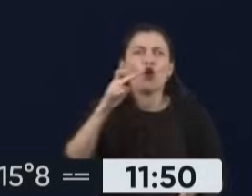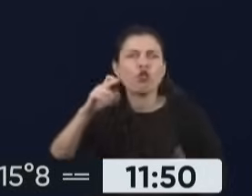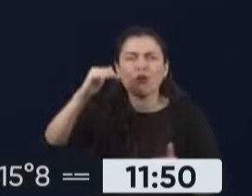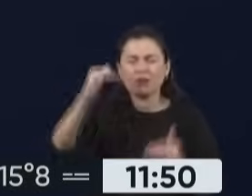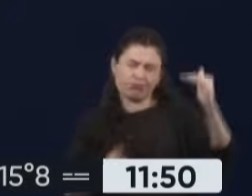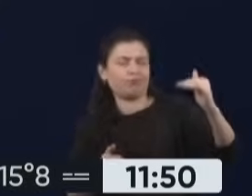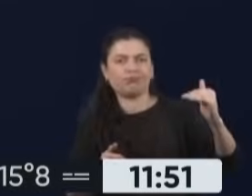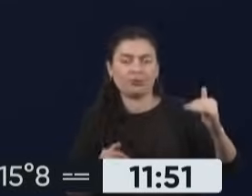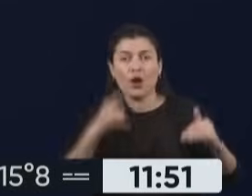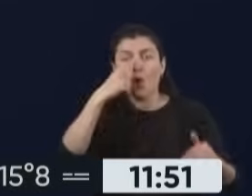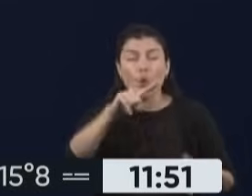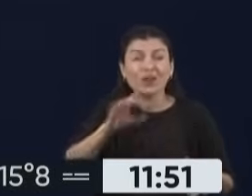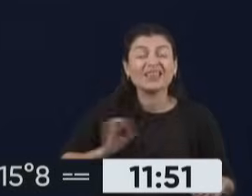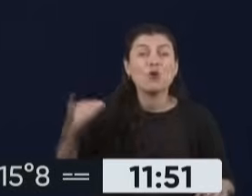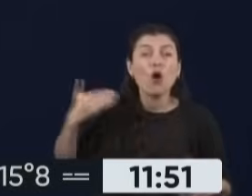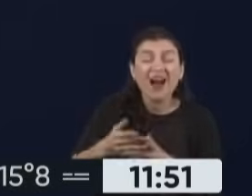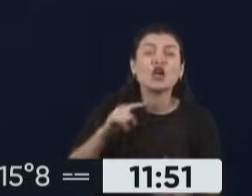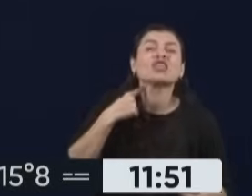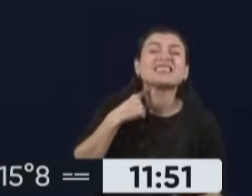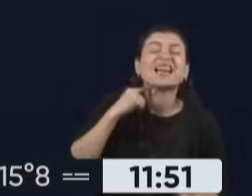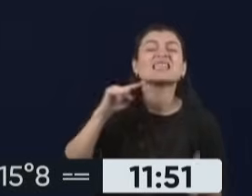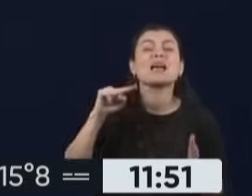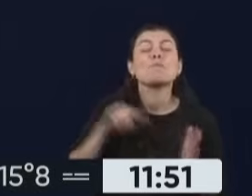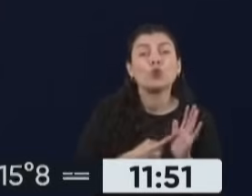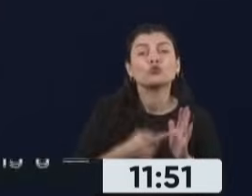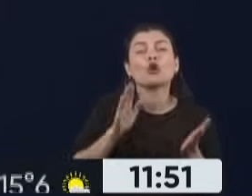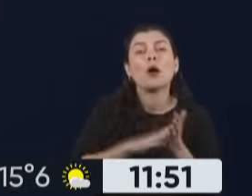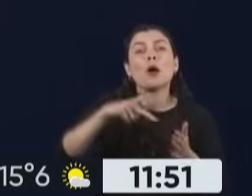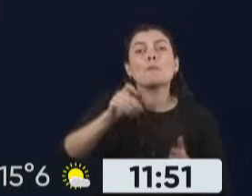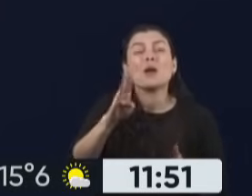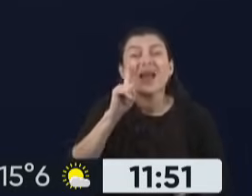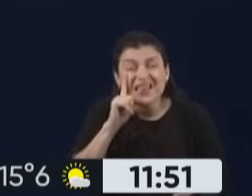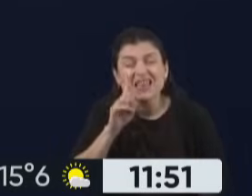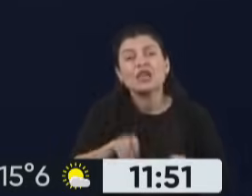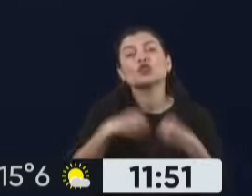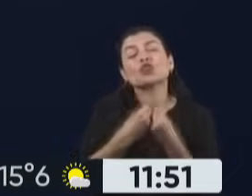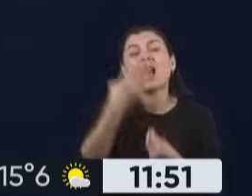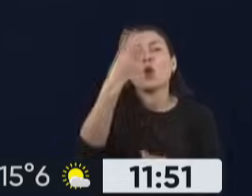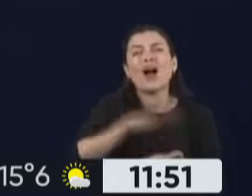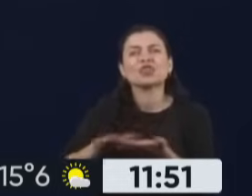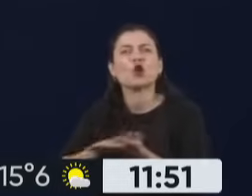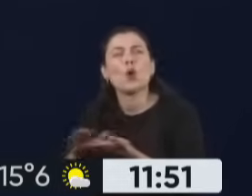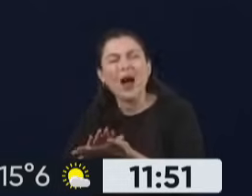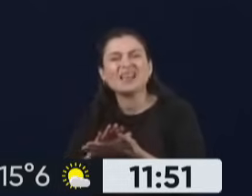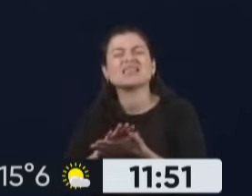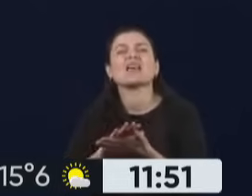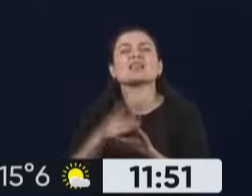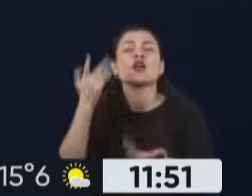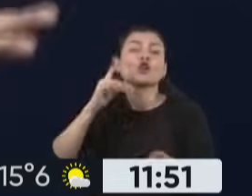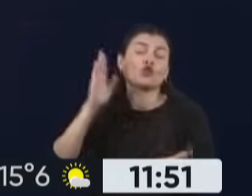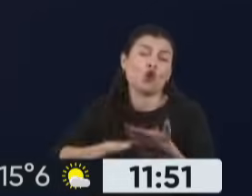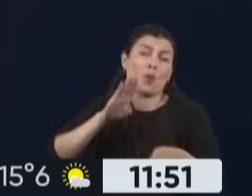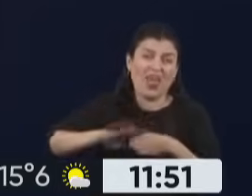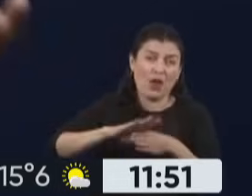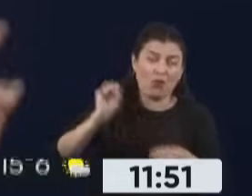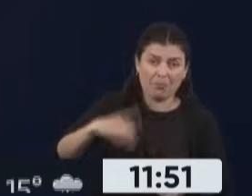año se habían emitido 13 puntos de producto, había 4 bases monetarias en pasivos remunerados y la